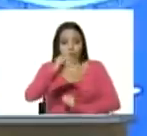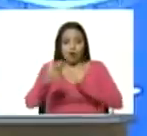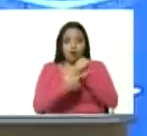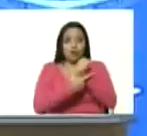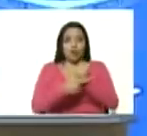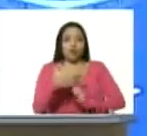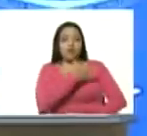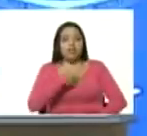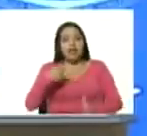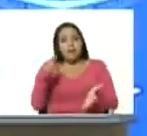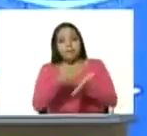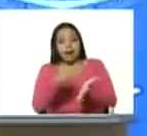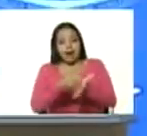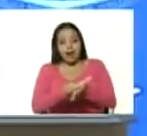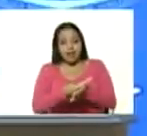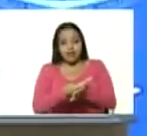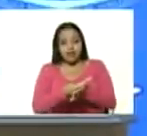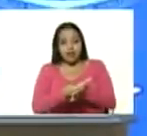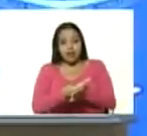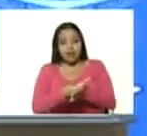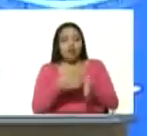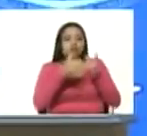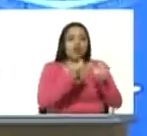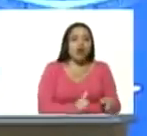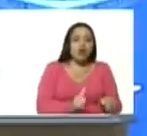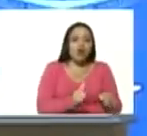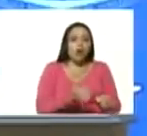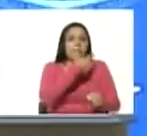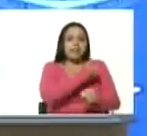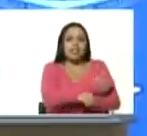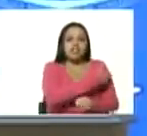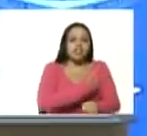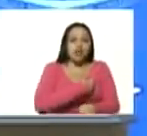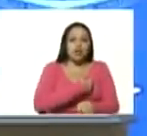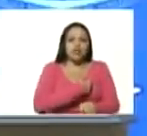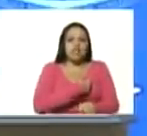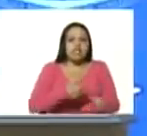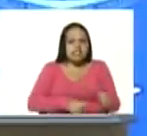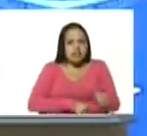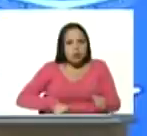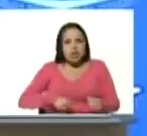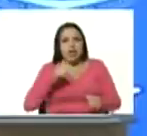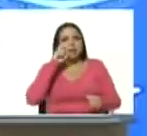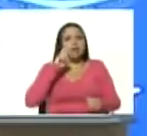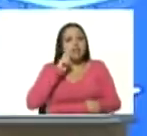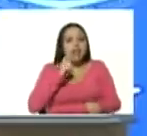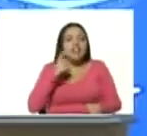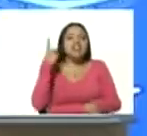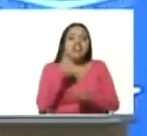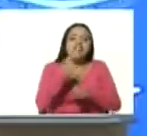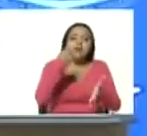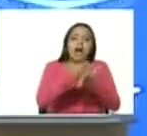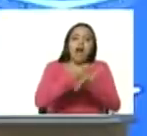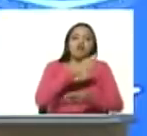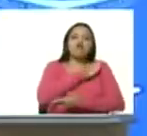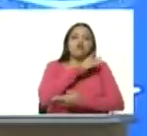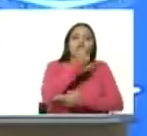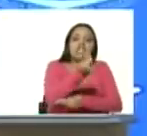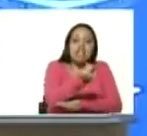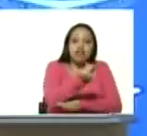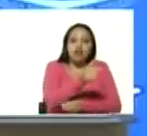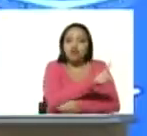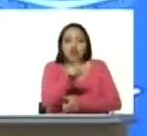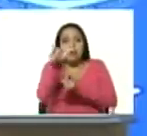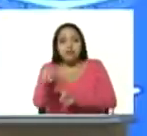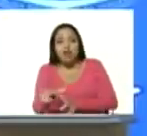una póliza de hospitalización, cirugía y maternidad, tiene que pagarlo con su dinero, que es el dinero de los venezolanos, porque se los ha robado. Todo lo que tiene se lo ha robado.